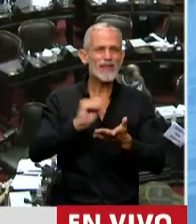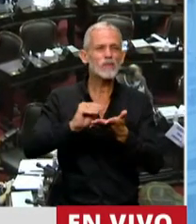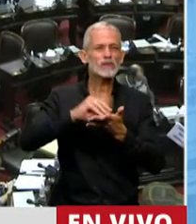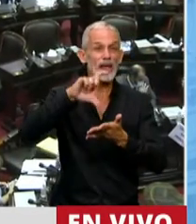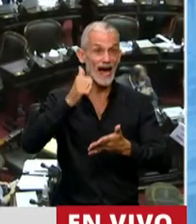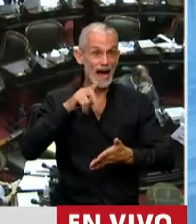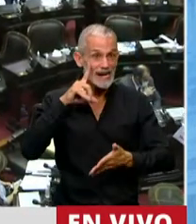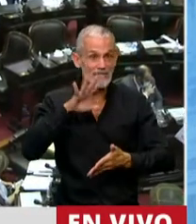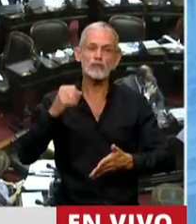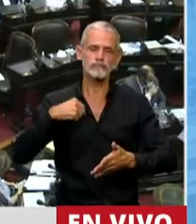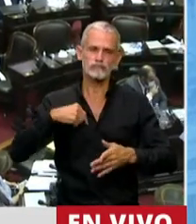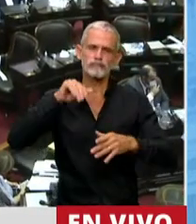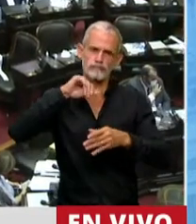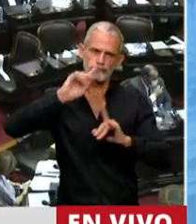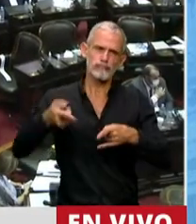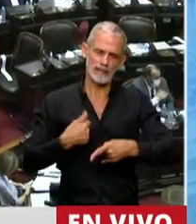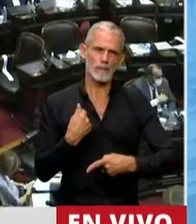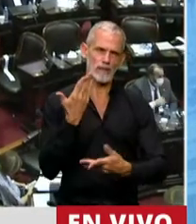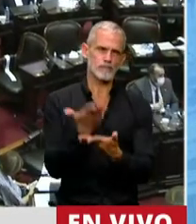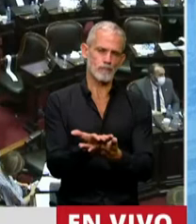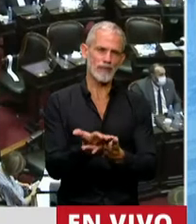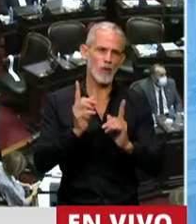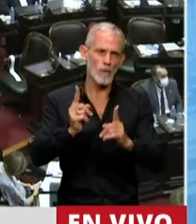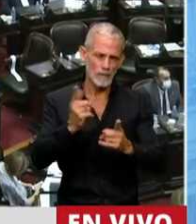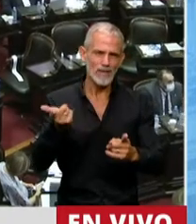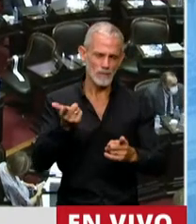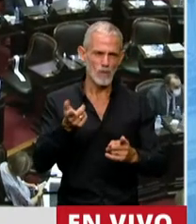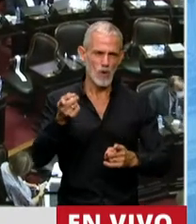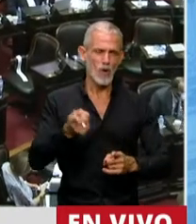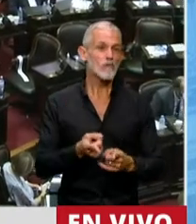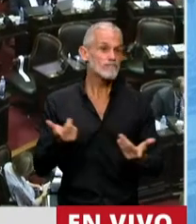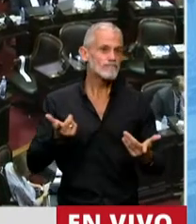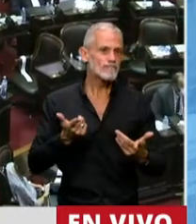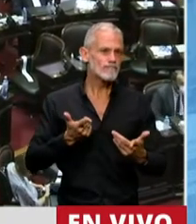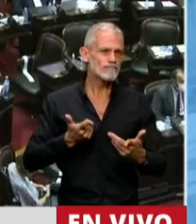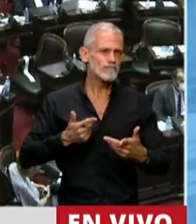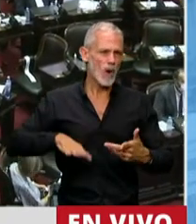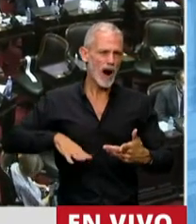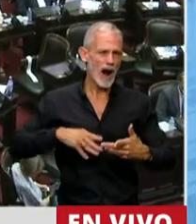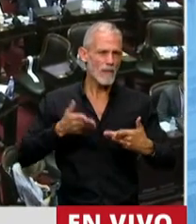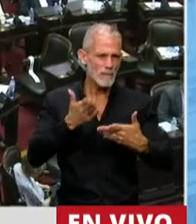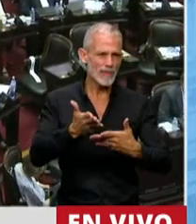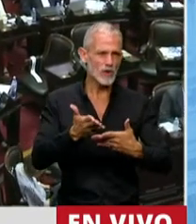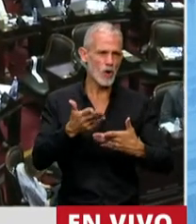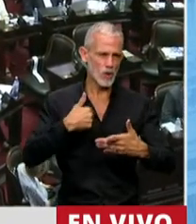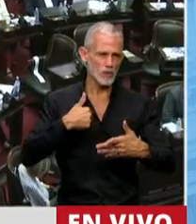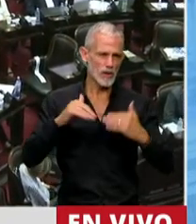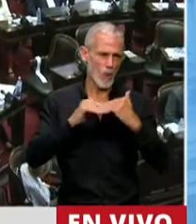Carrizo con tanto y con profundo ahínco.